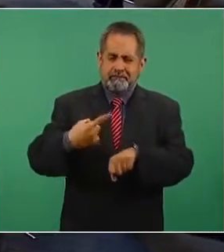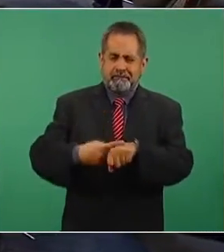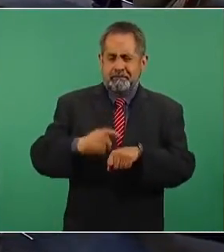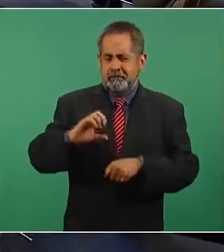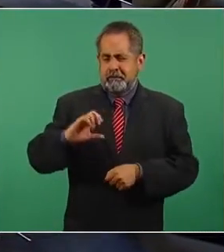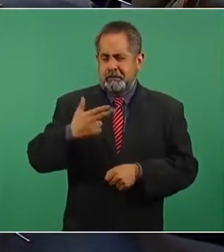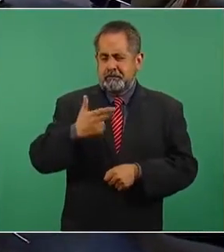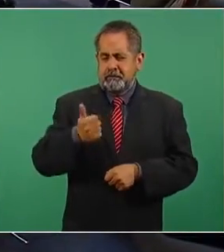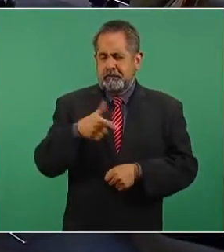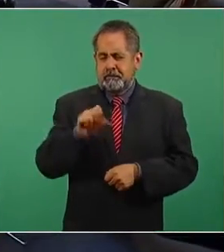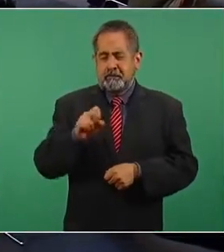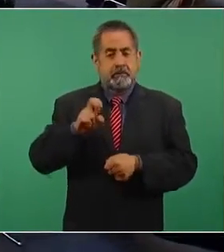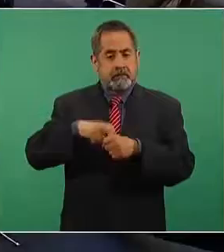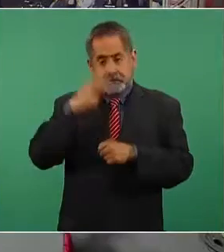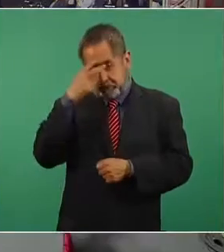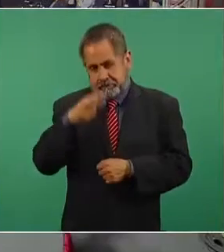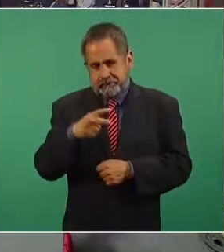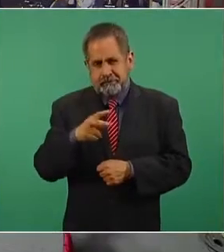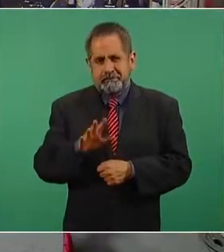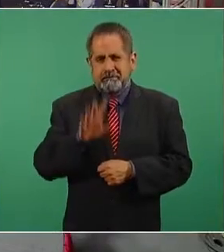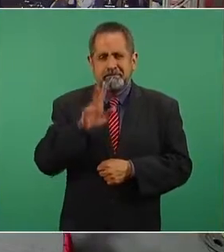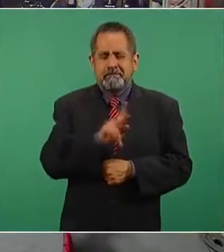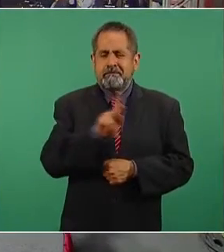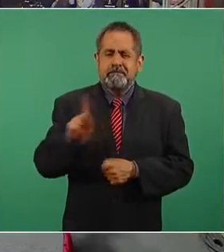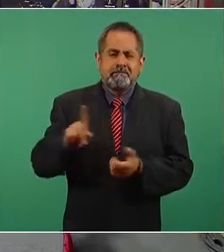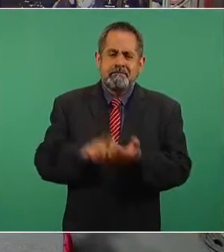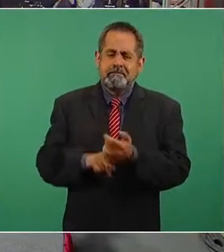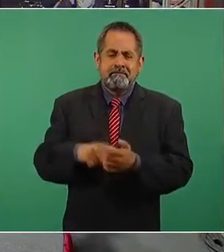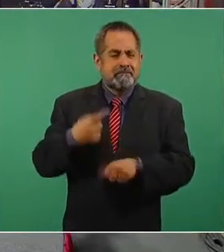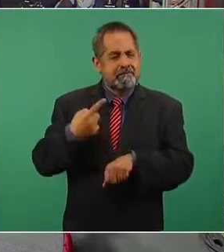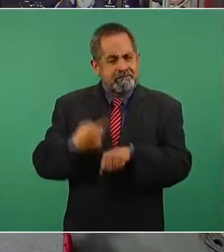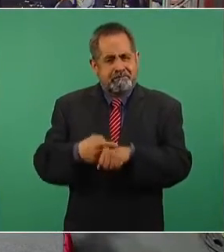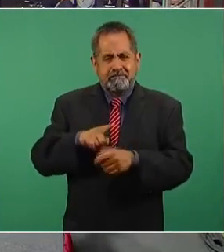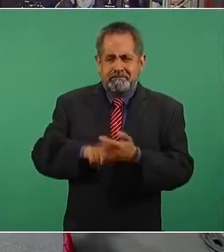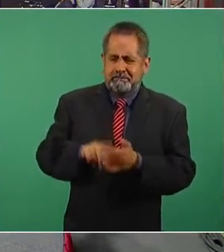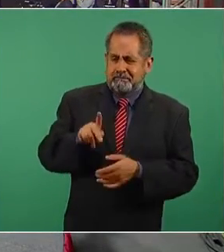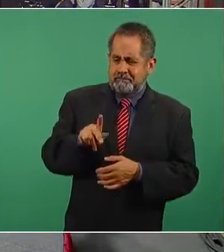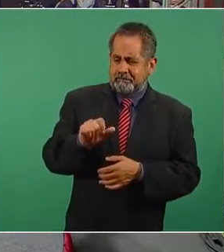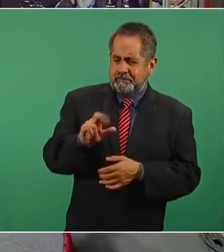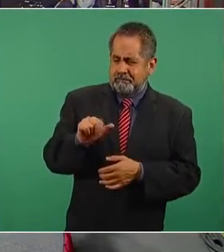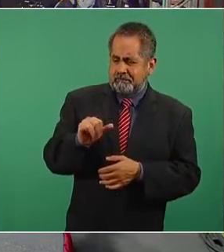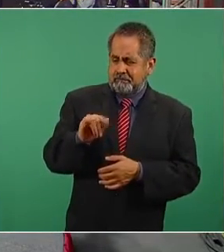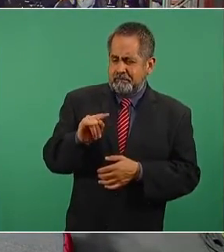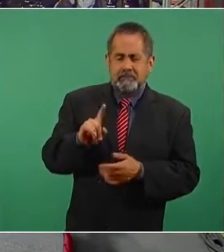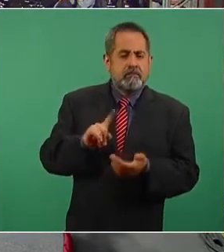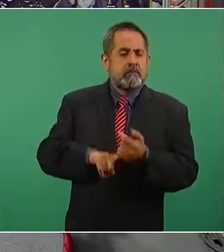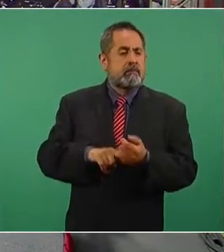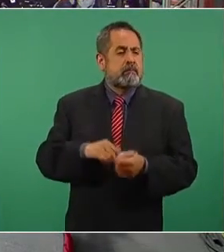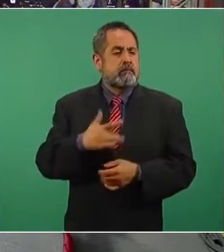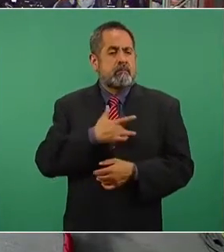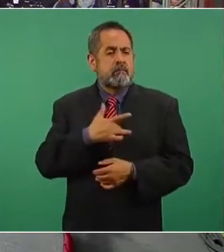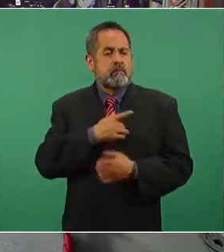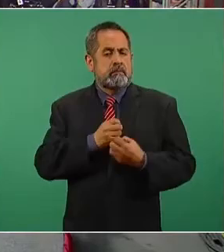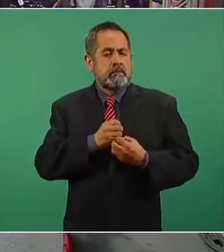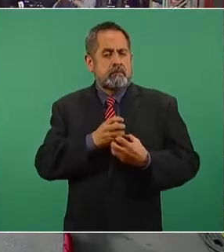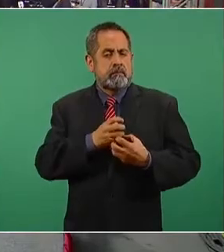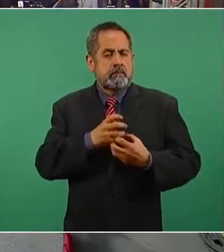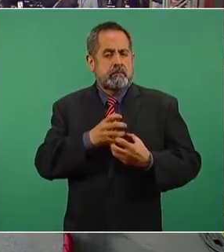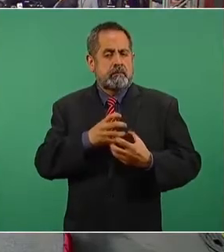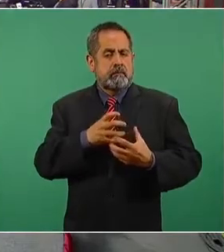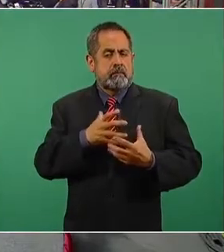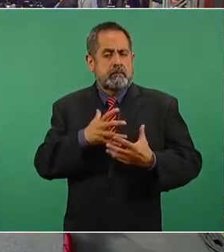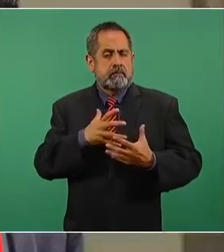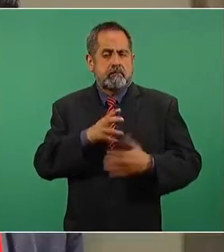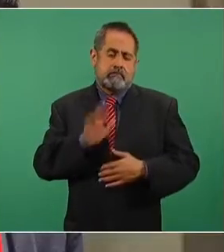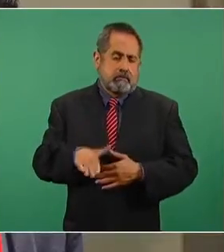México, una enfermedad parasitaria que puede agrandar el corazón y causar muerte súbita.